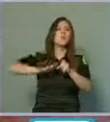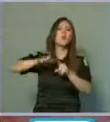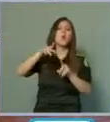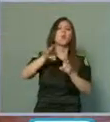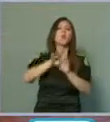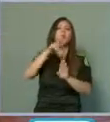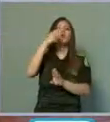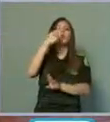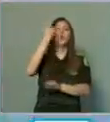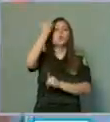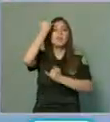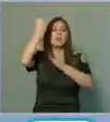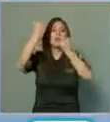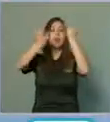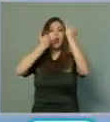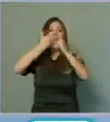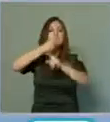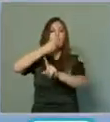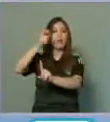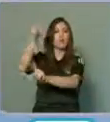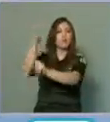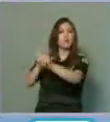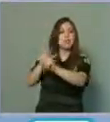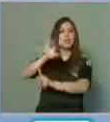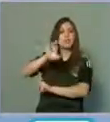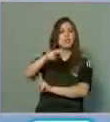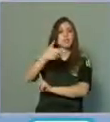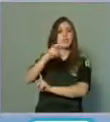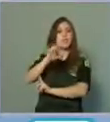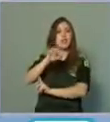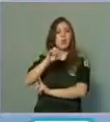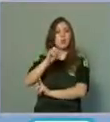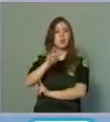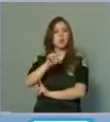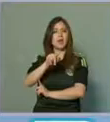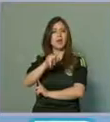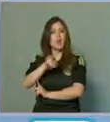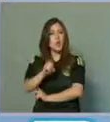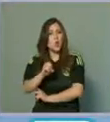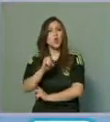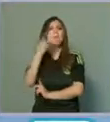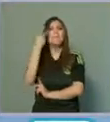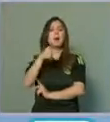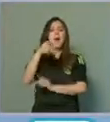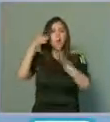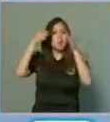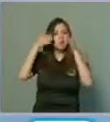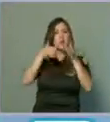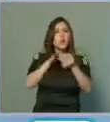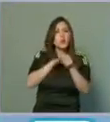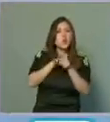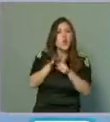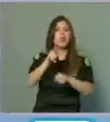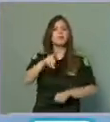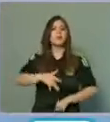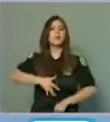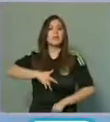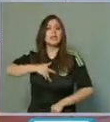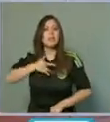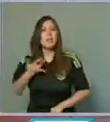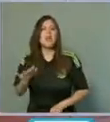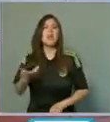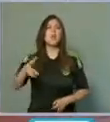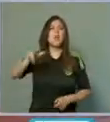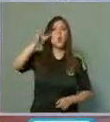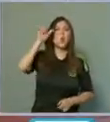chejoviano es este universo de sentimientos, de emociones que parecen muy profundas, pero que se ven con un toque de humor,